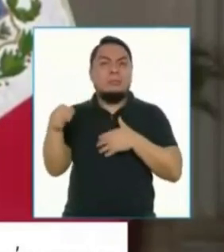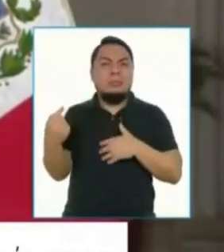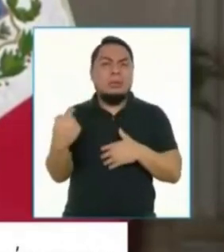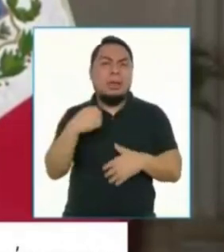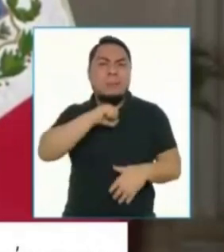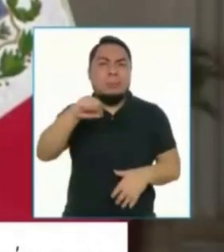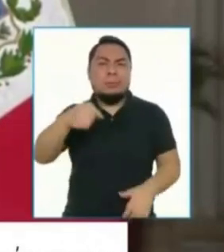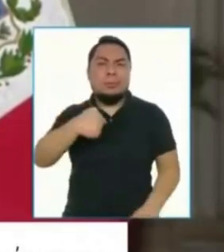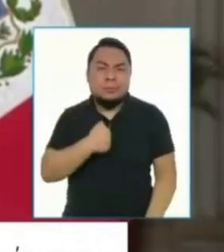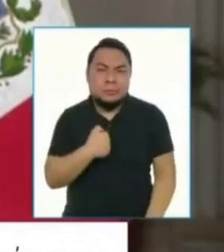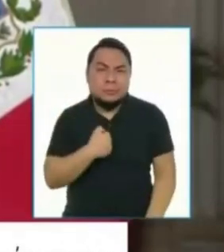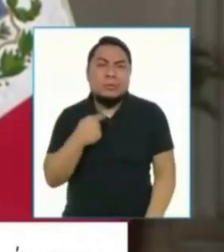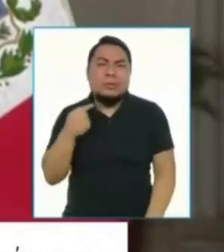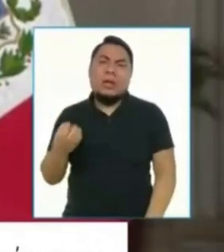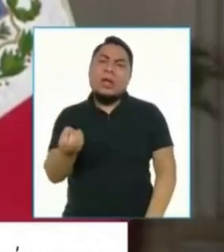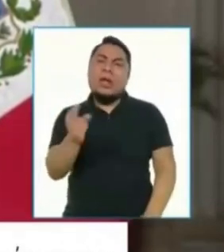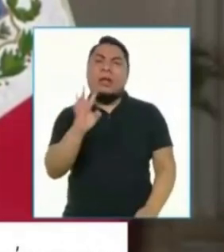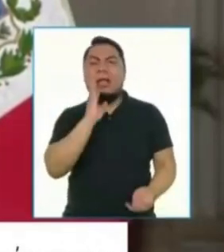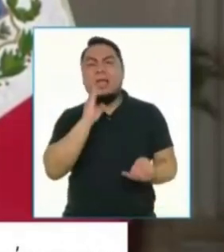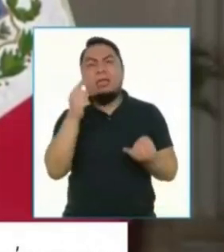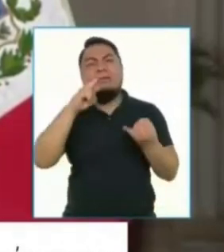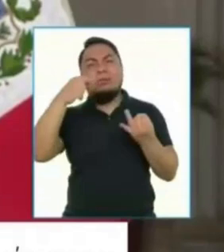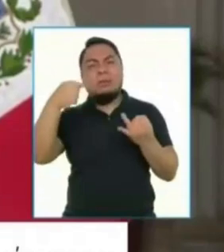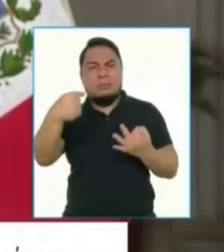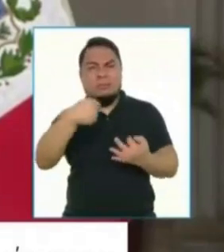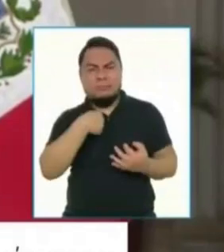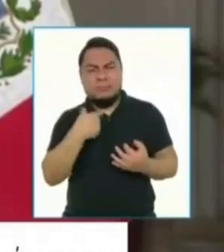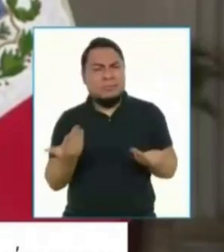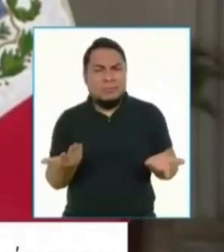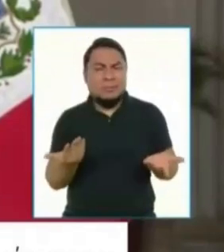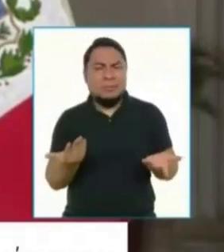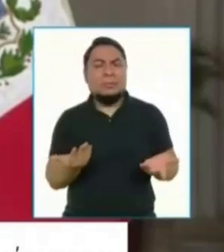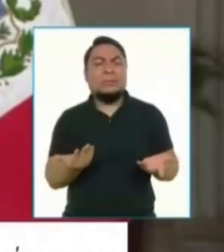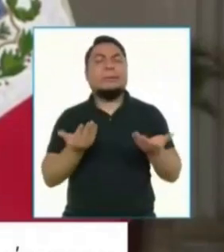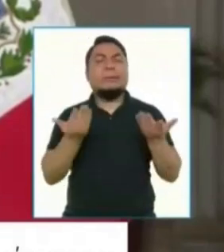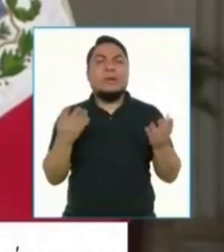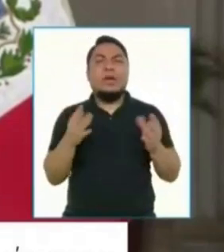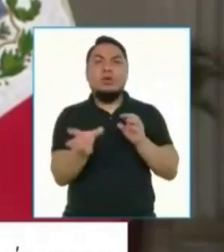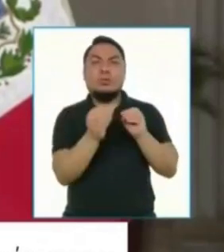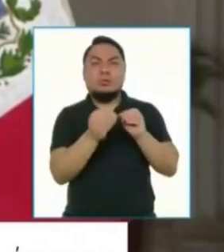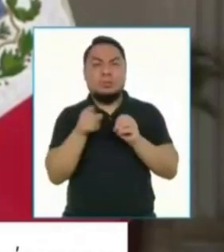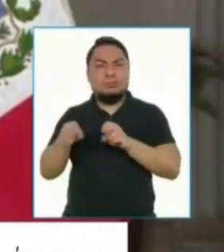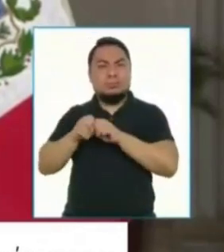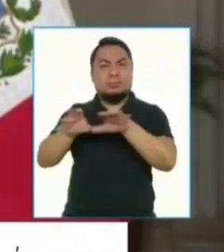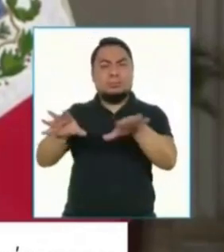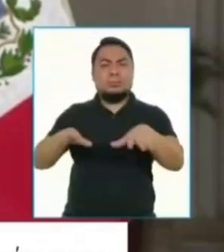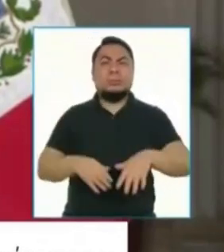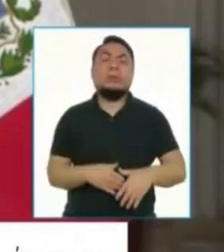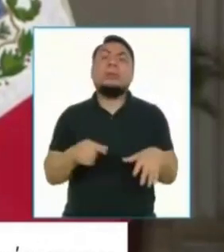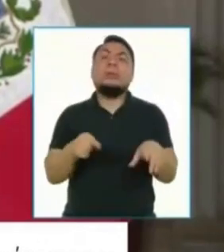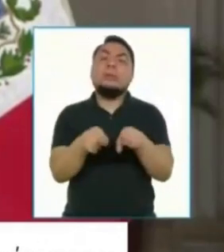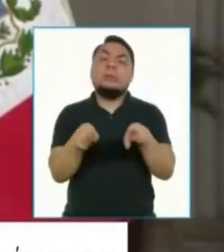que está encabezada por el presidente de regional de Cajamarca, ¿no? Mesías Alarcón, si no me equivoco.